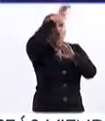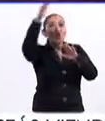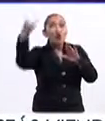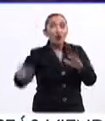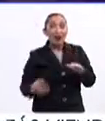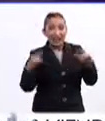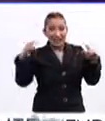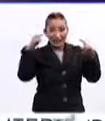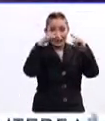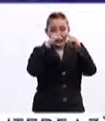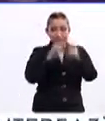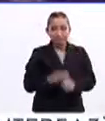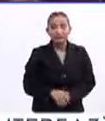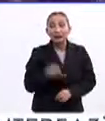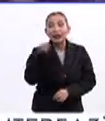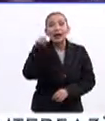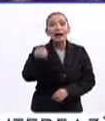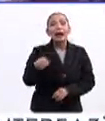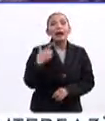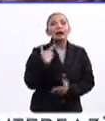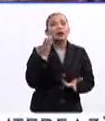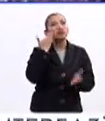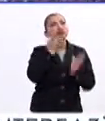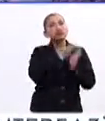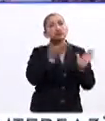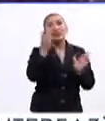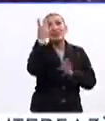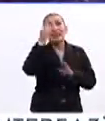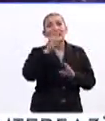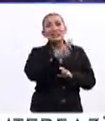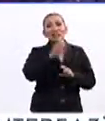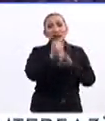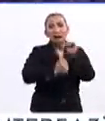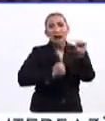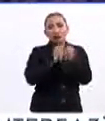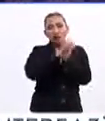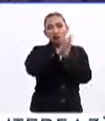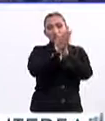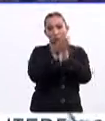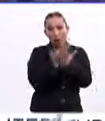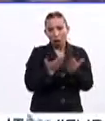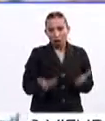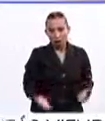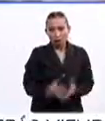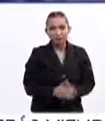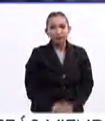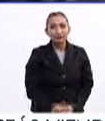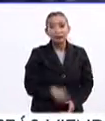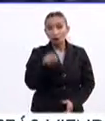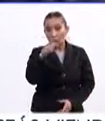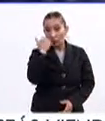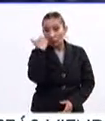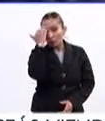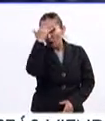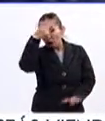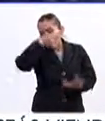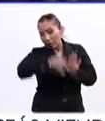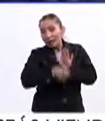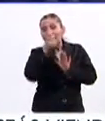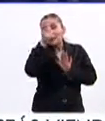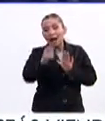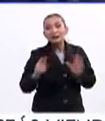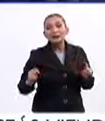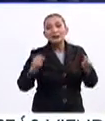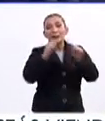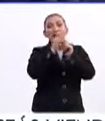Santa María Tonantzintla, el cual tardó casi 3 siglos en adquirir su forma actual. Si deseas conocer más sobre